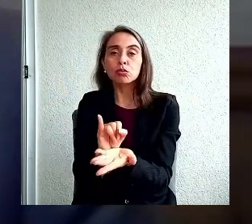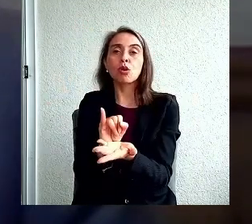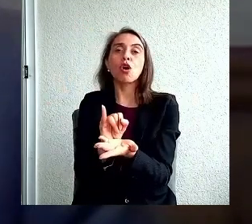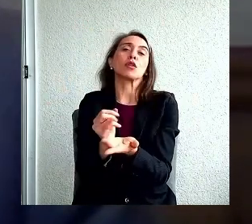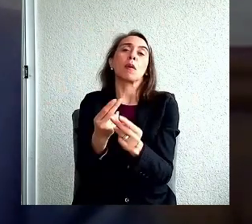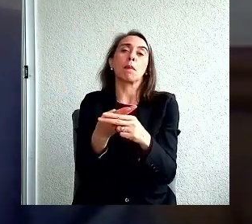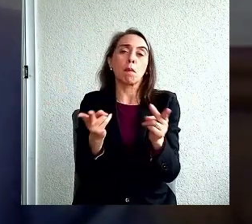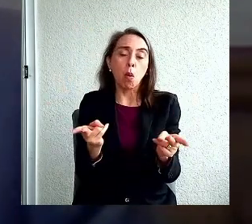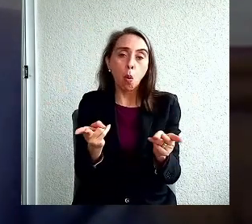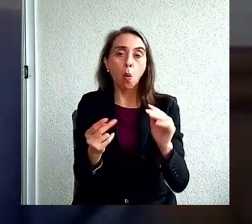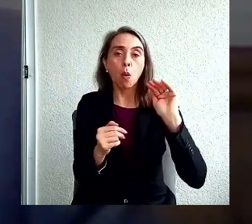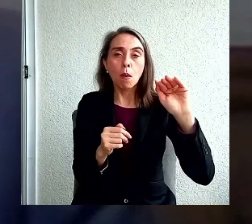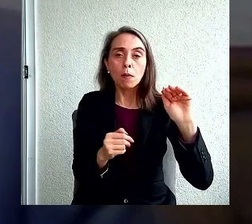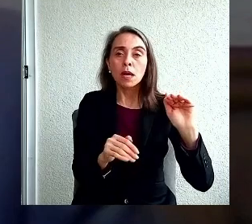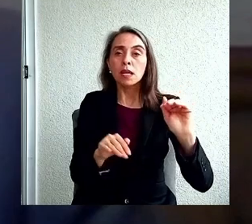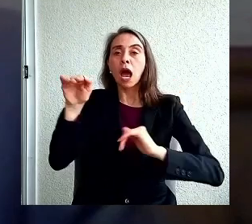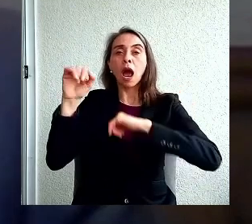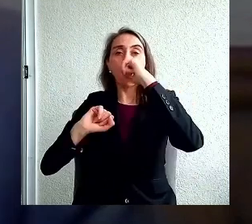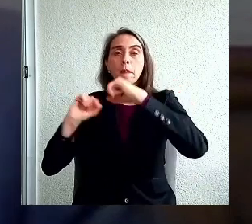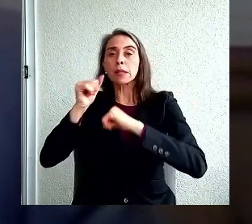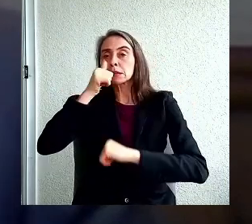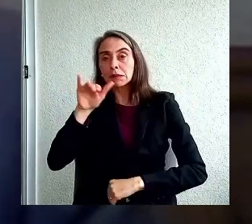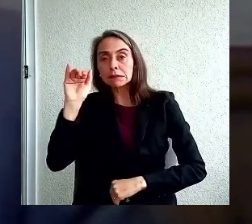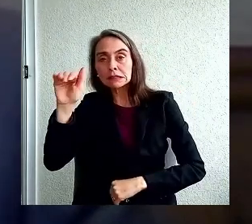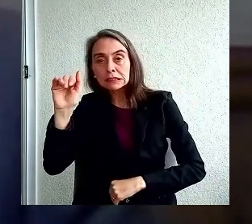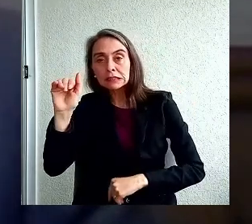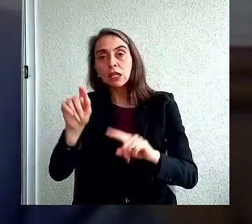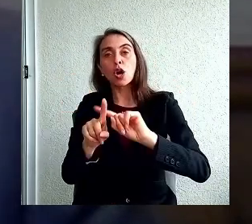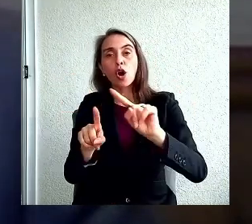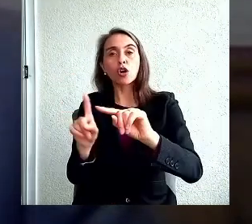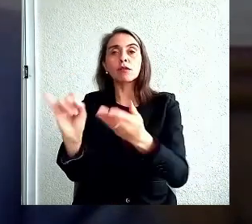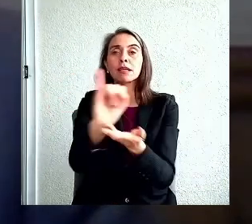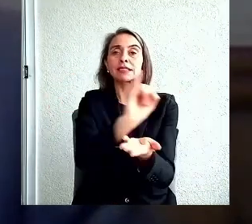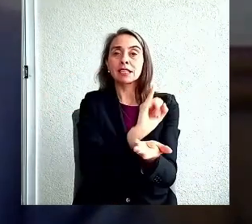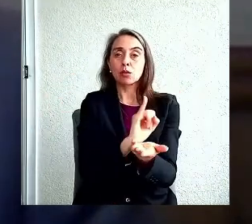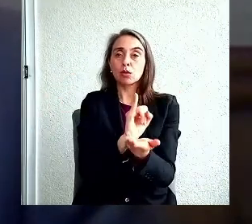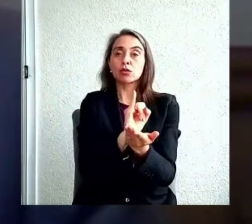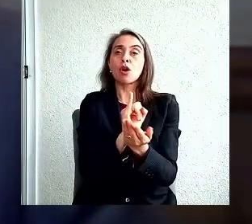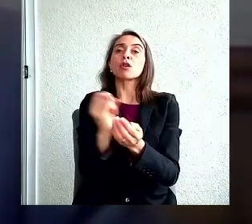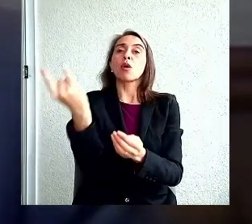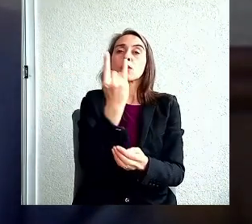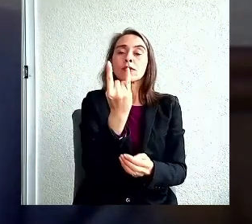privada y de otras instituciones de educación superior que también buscan aunar